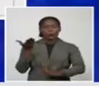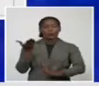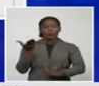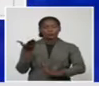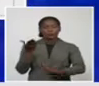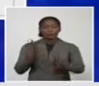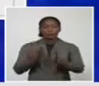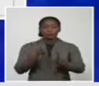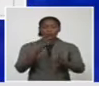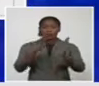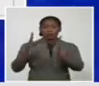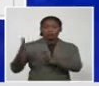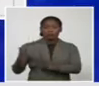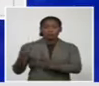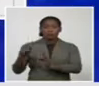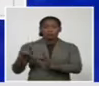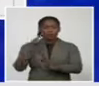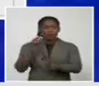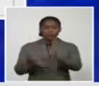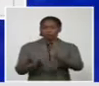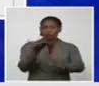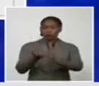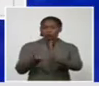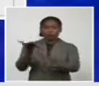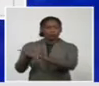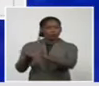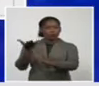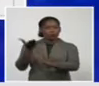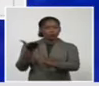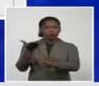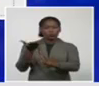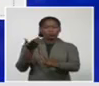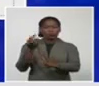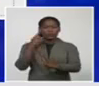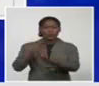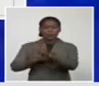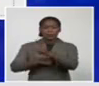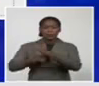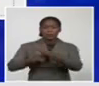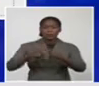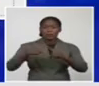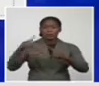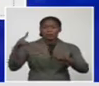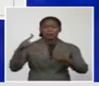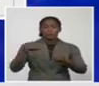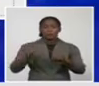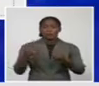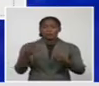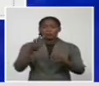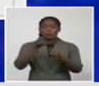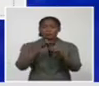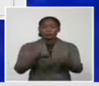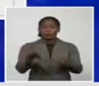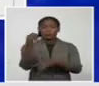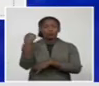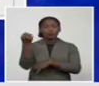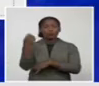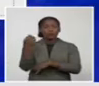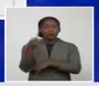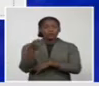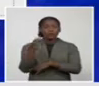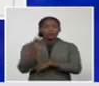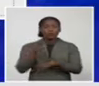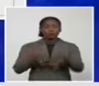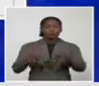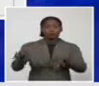cifras han sido inferiores, demostrando el fuerte incremento que tenemos en estos